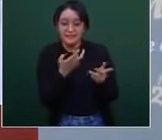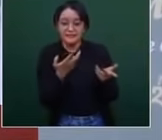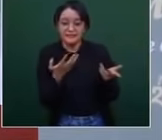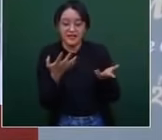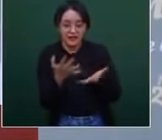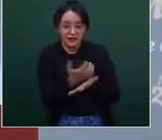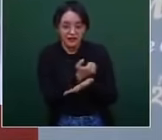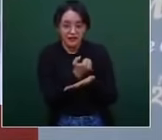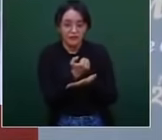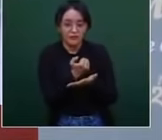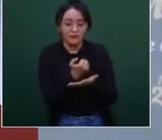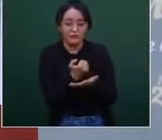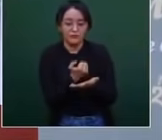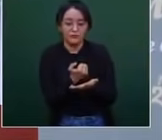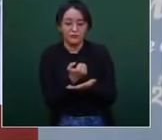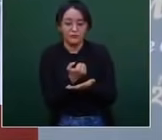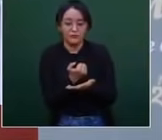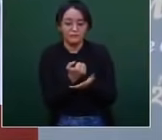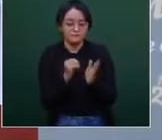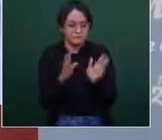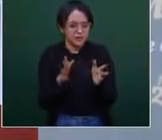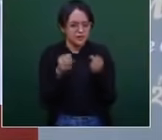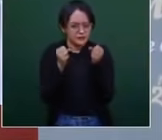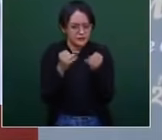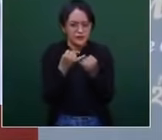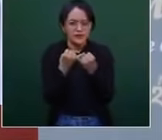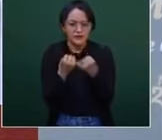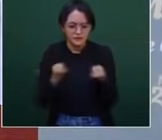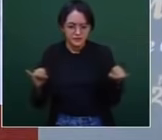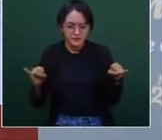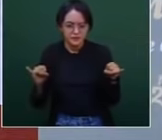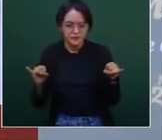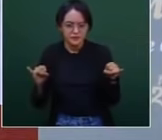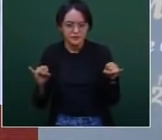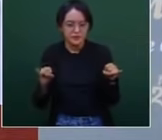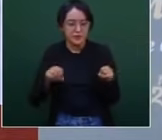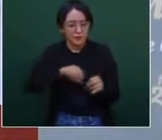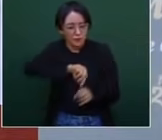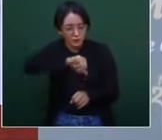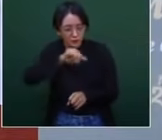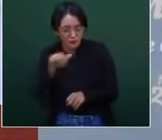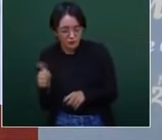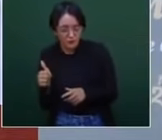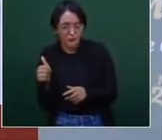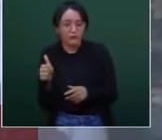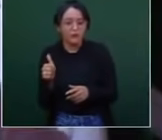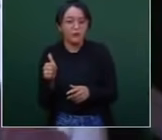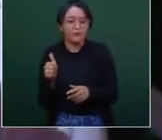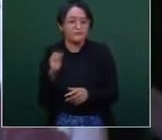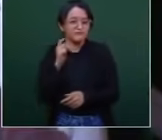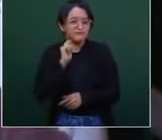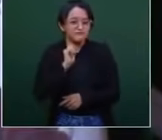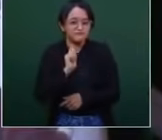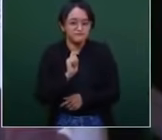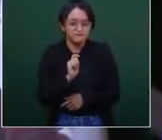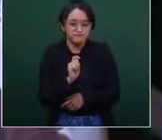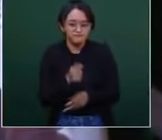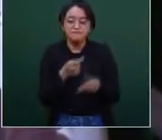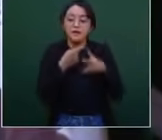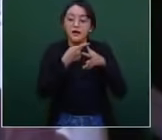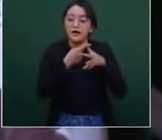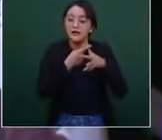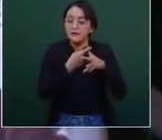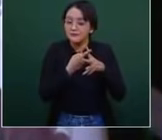para afianzar nuestra independencia, marca también el inicio del